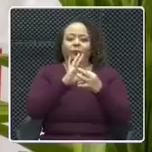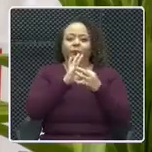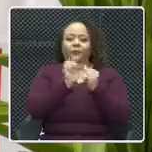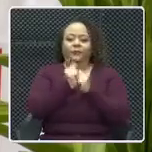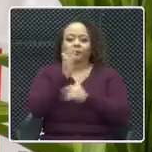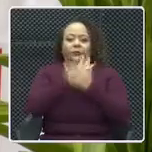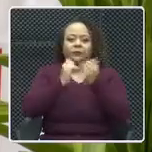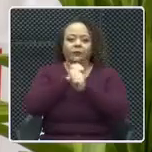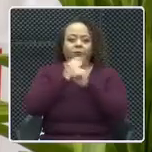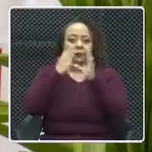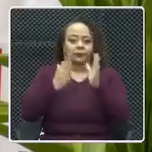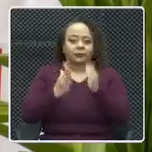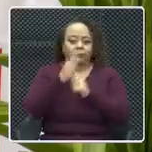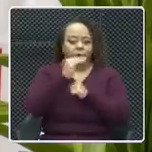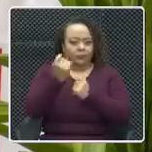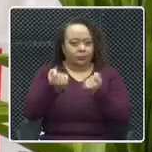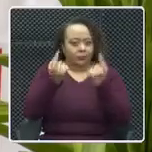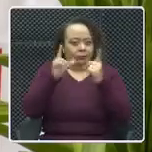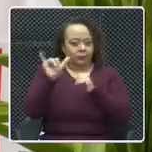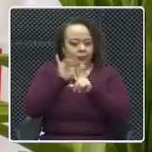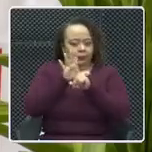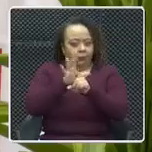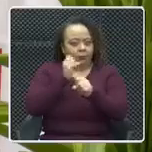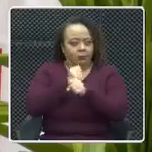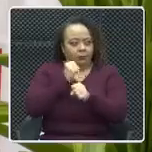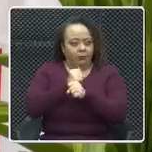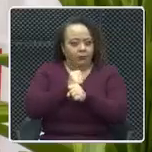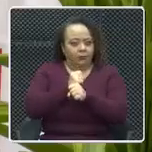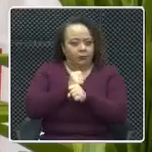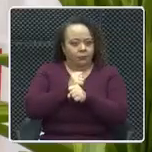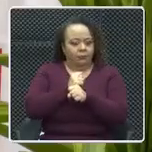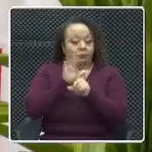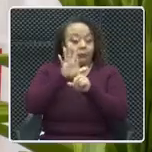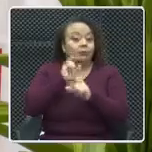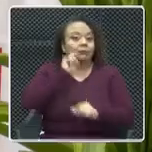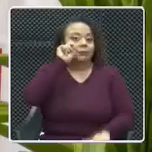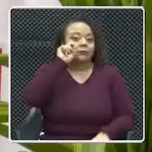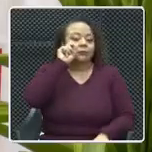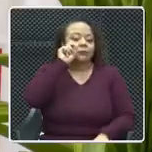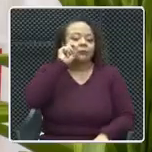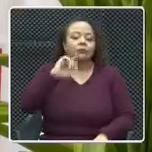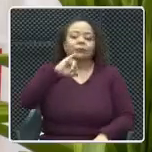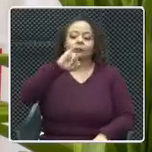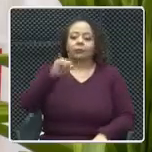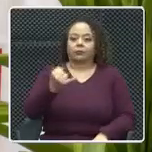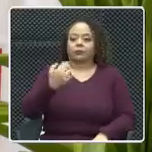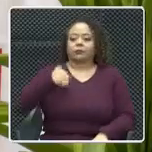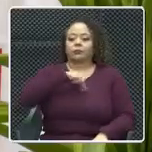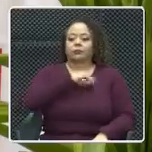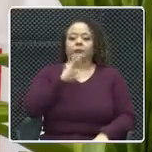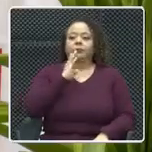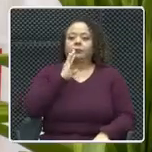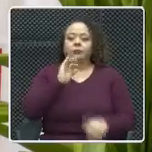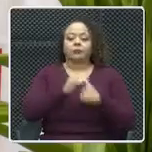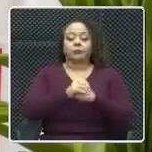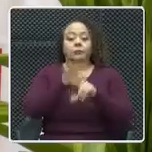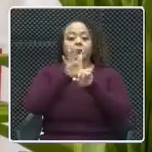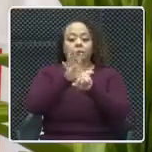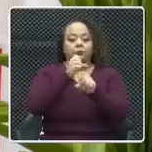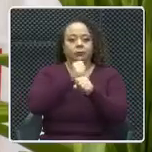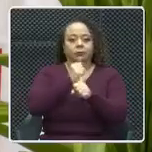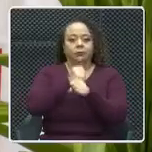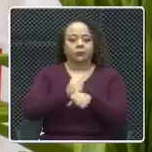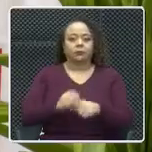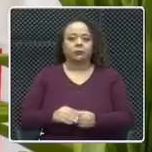con algún colaborador y lo interpretamos como acoso laboral o acoso sexual? El día jueves estaremos hablando sobre acoso